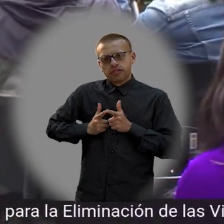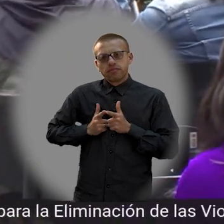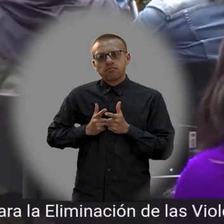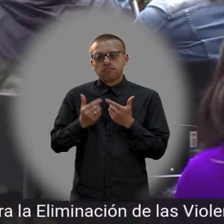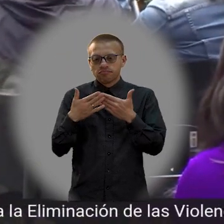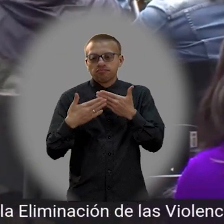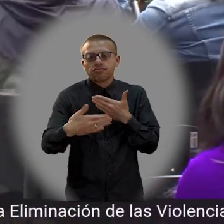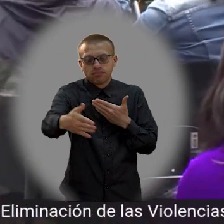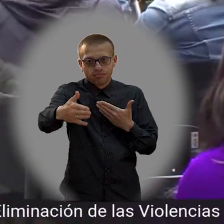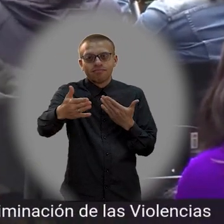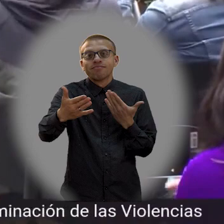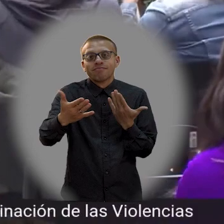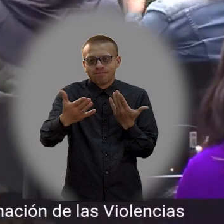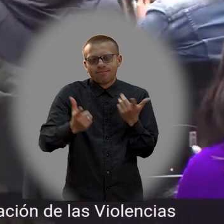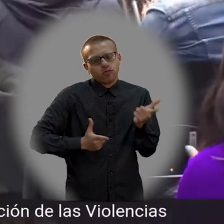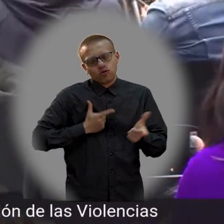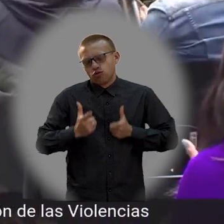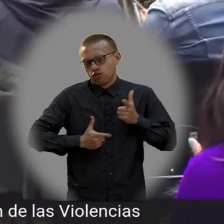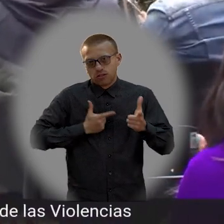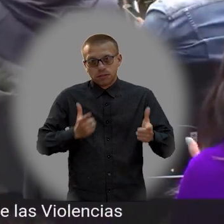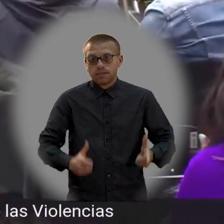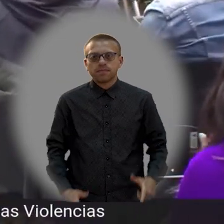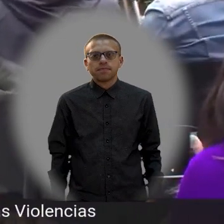las calles.